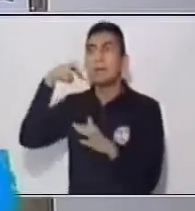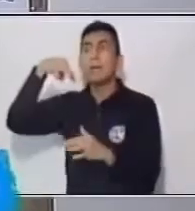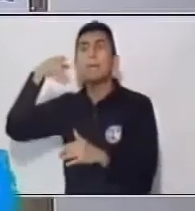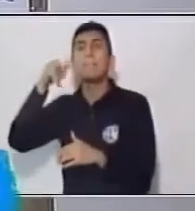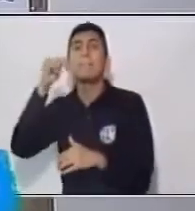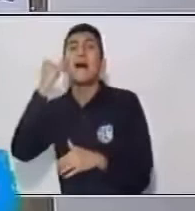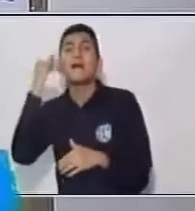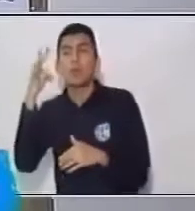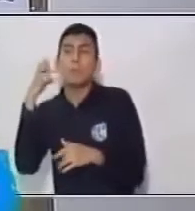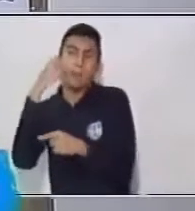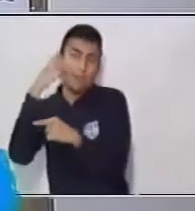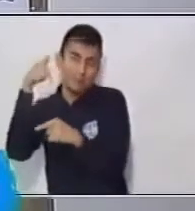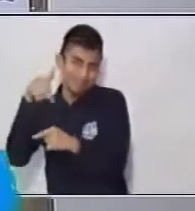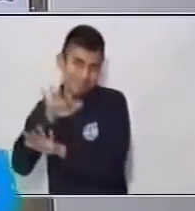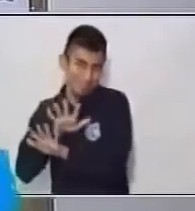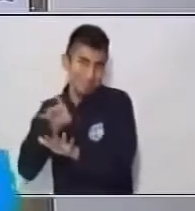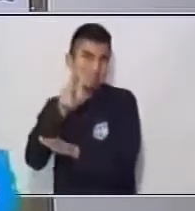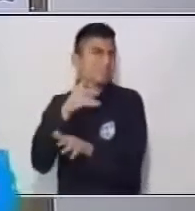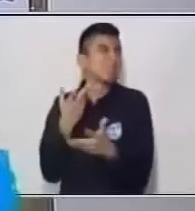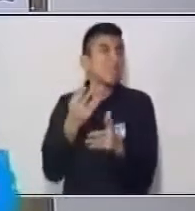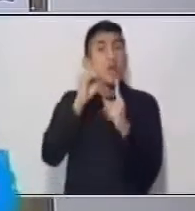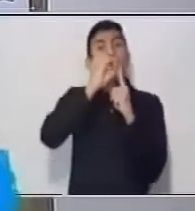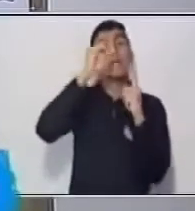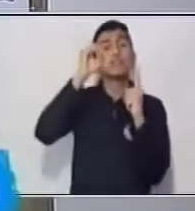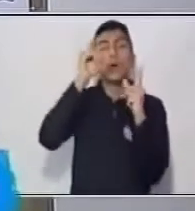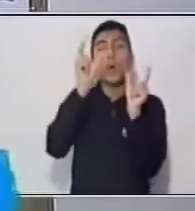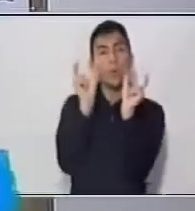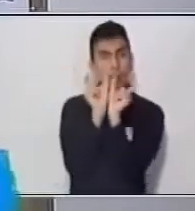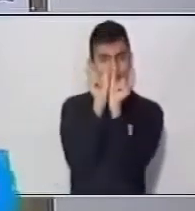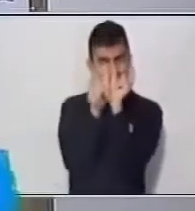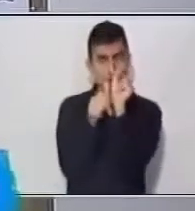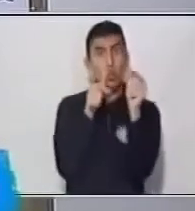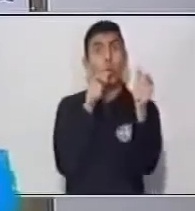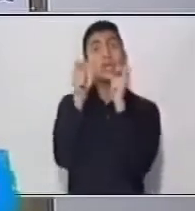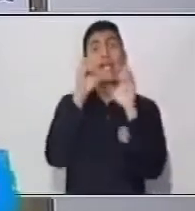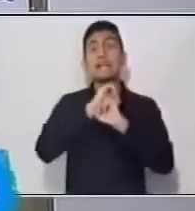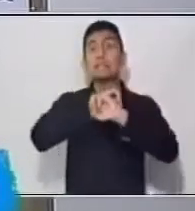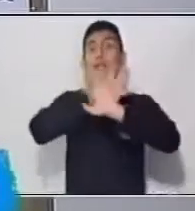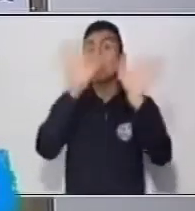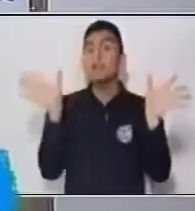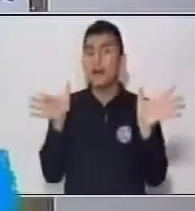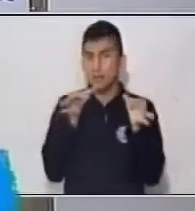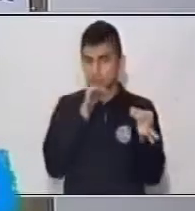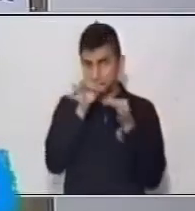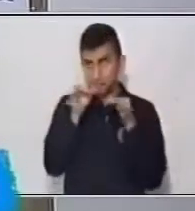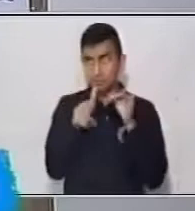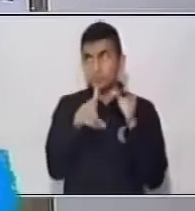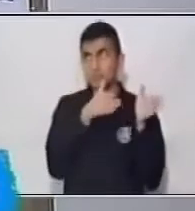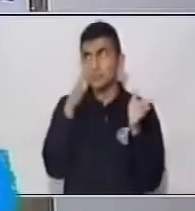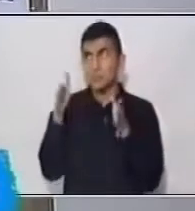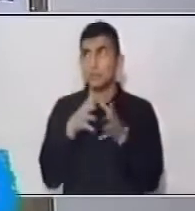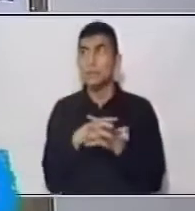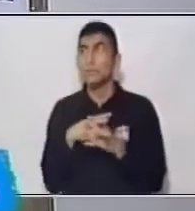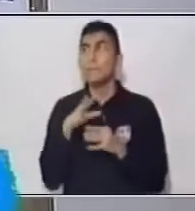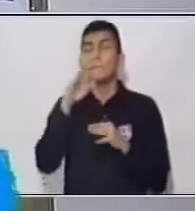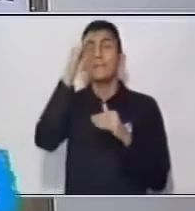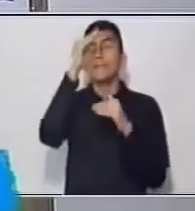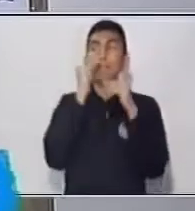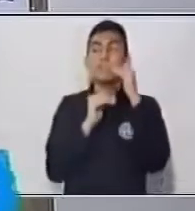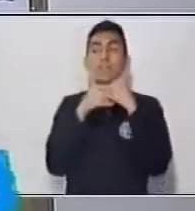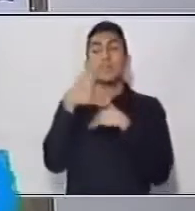¿verdad? Tenemos una oración compuesta, coordinada, explicativa. También están las